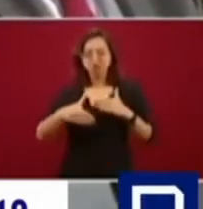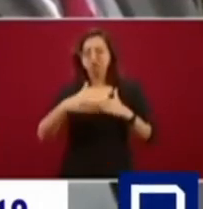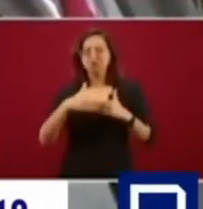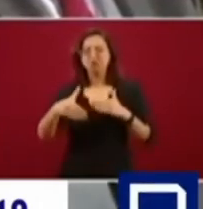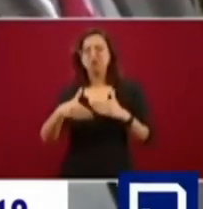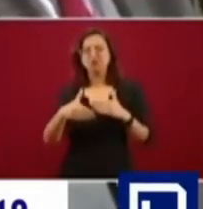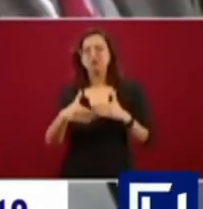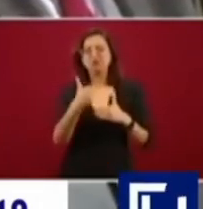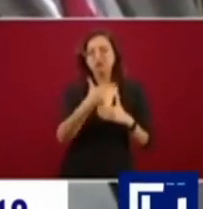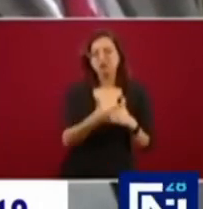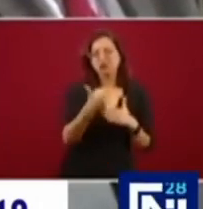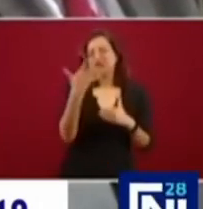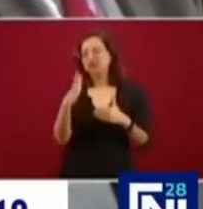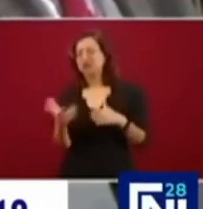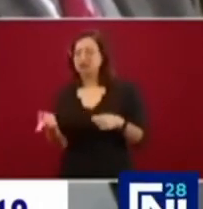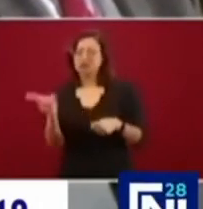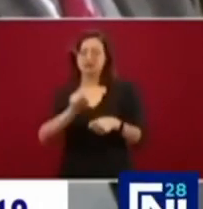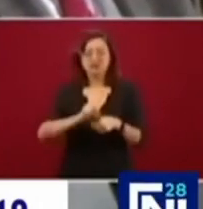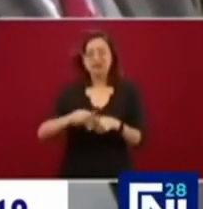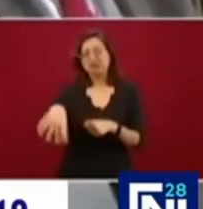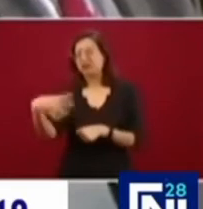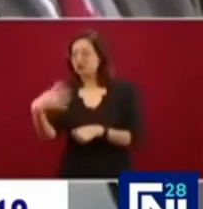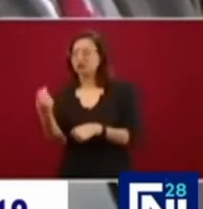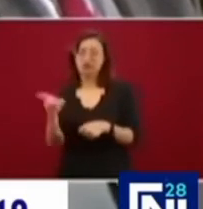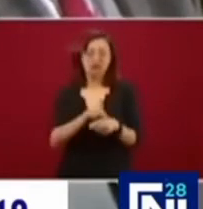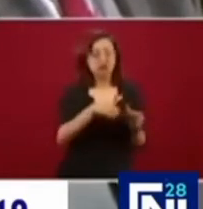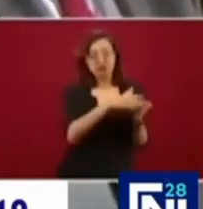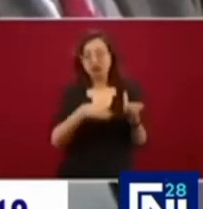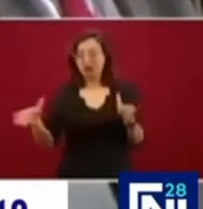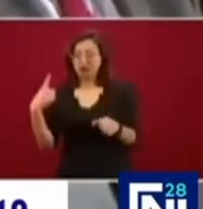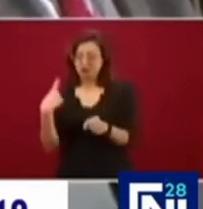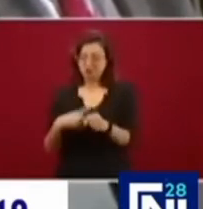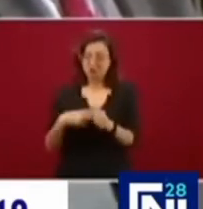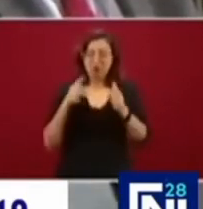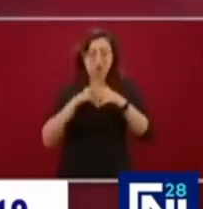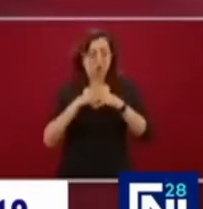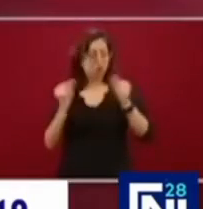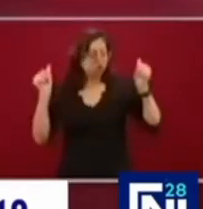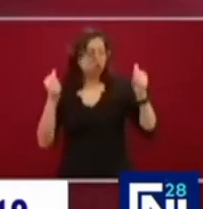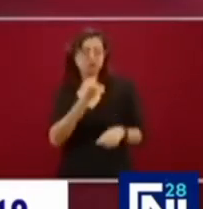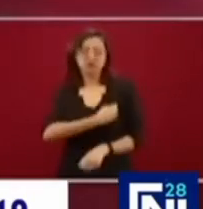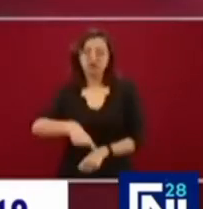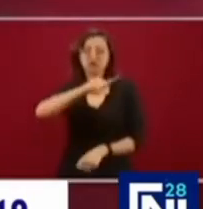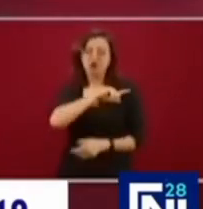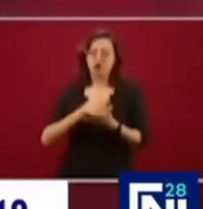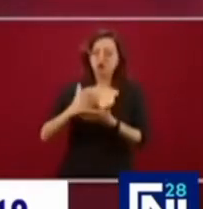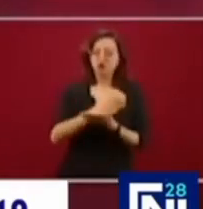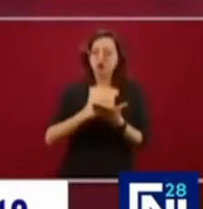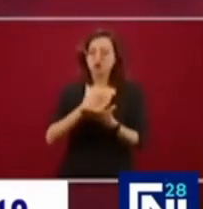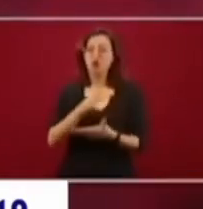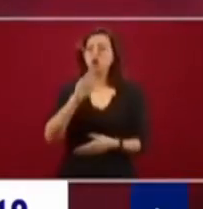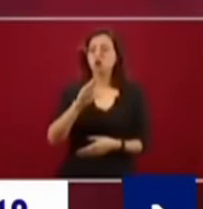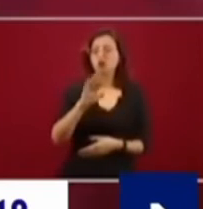conferencia en Palacio Nacional, el funcionario destacó las medidas llevadas a cabo por el gobierno federal para hacer frente a este nuevo virus, las